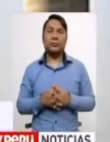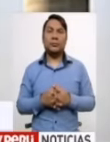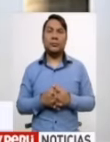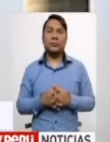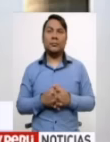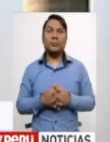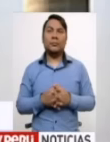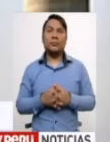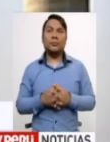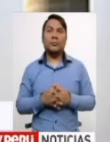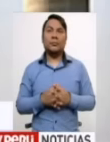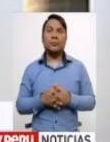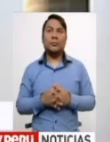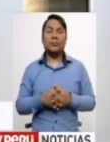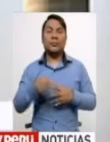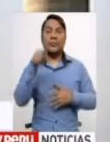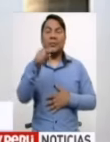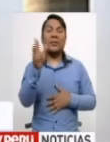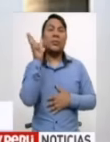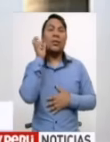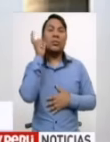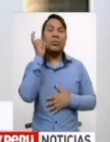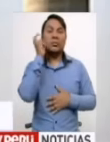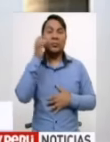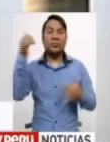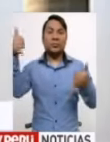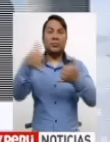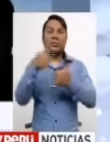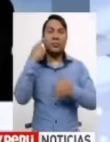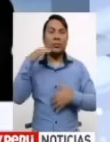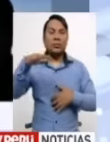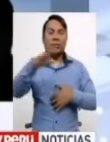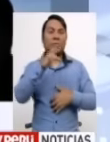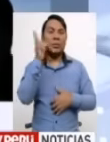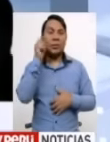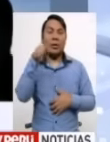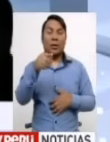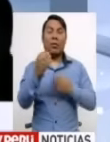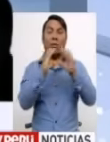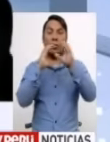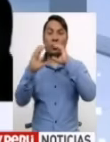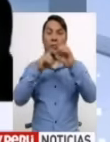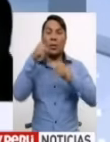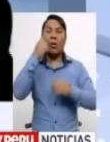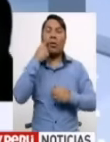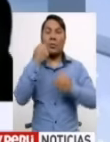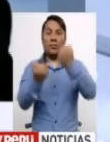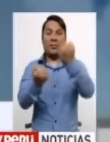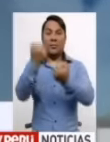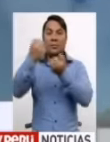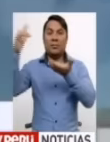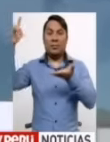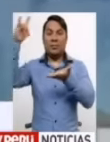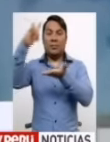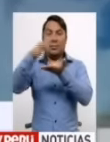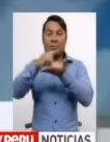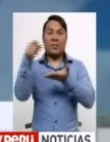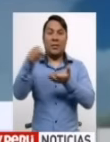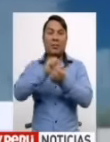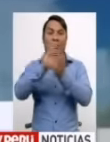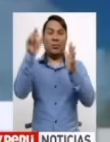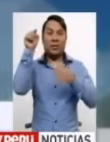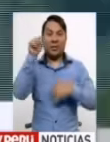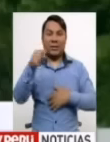y combustible. Este audio ha dado la vuelta al mundo. La conversación entre el piloto del avión de Lamia, que se estrelló en la